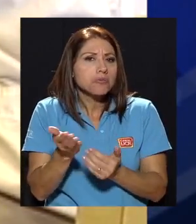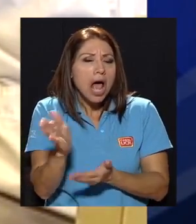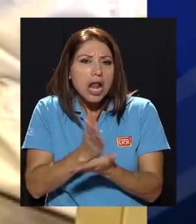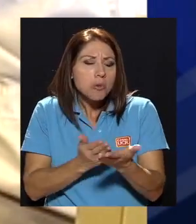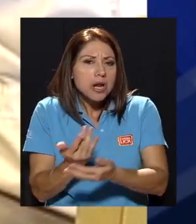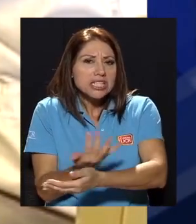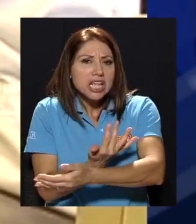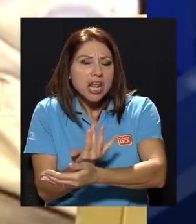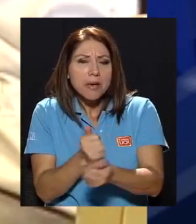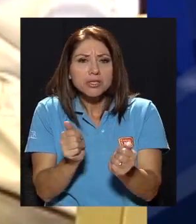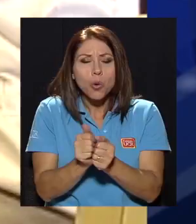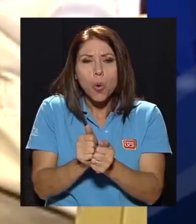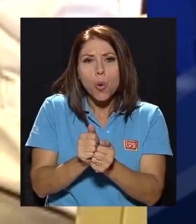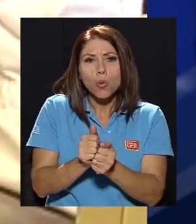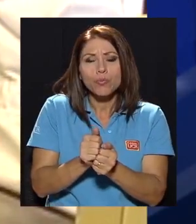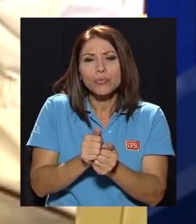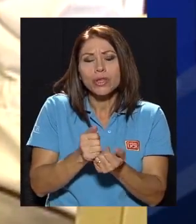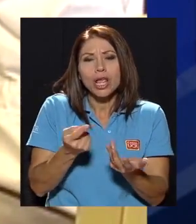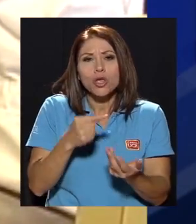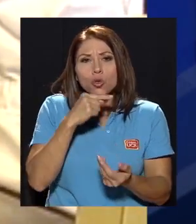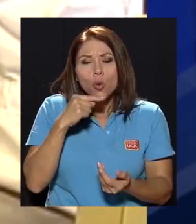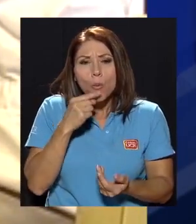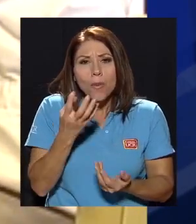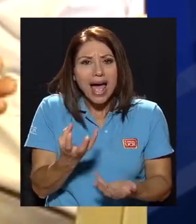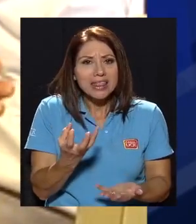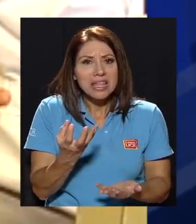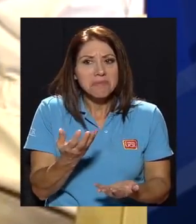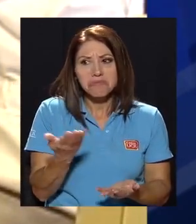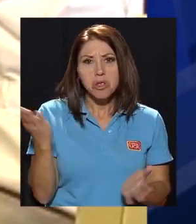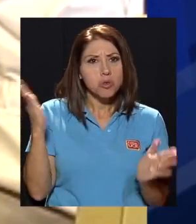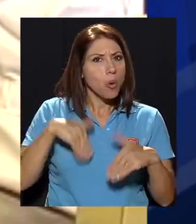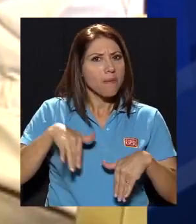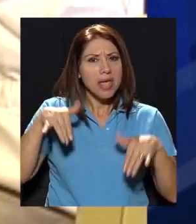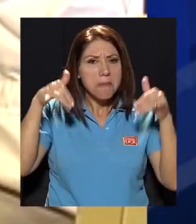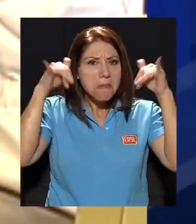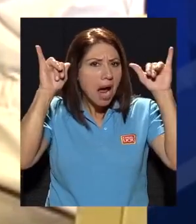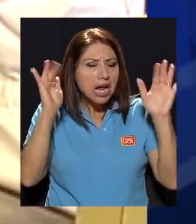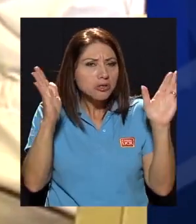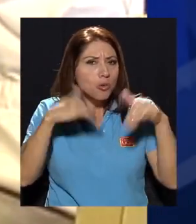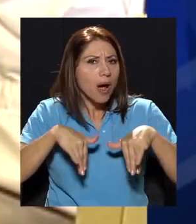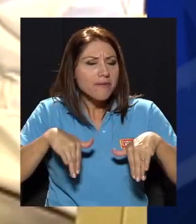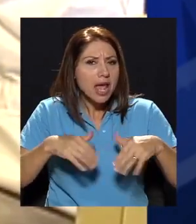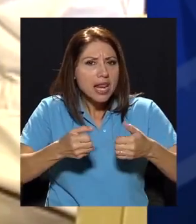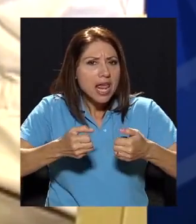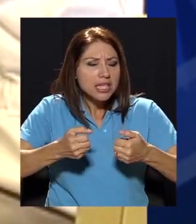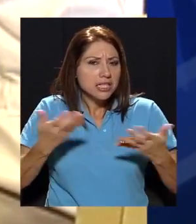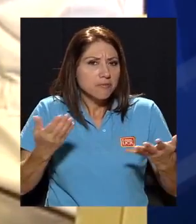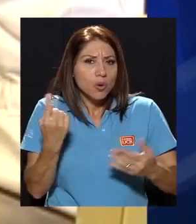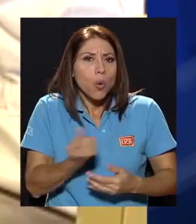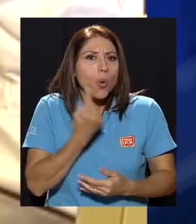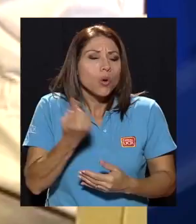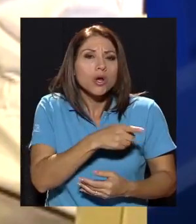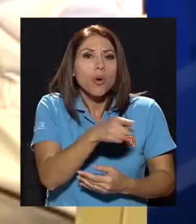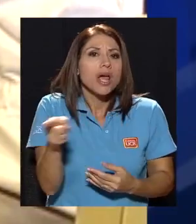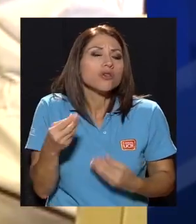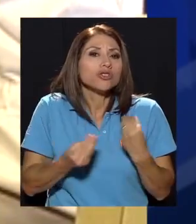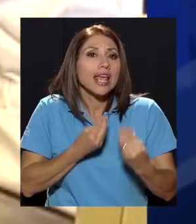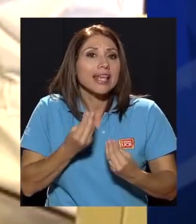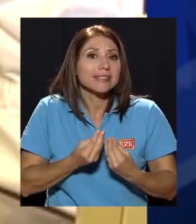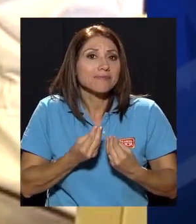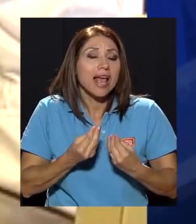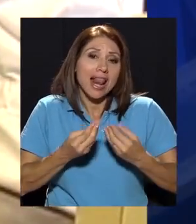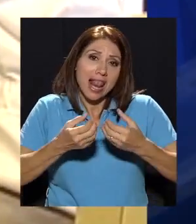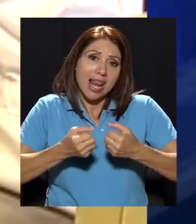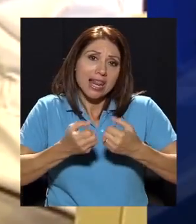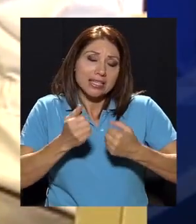hierbas, con un poquito de tomate. No habían vacas, casi no habían vacas, no había leche de vaca. La única alimentación era de la leche materna, que es muy buena en